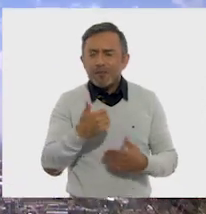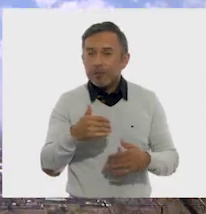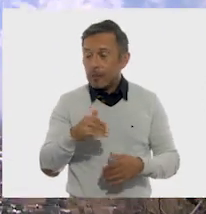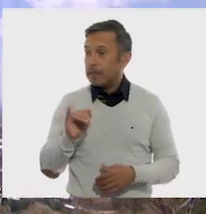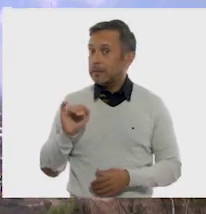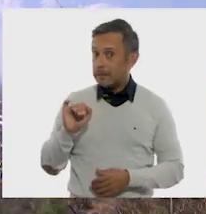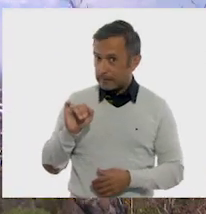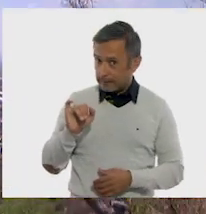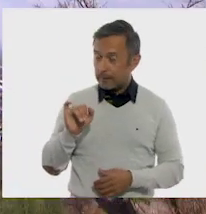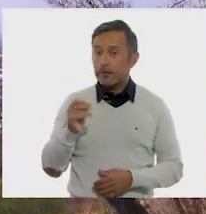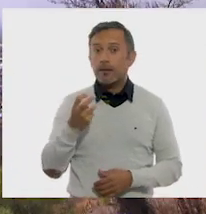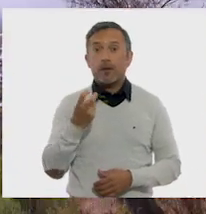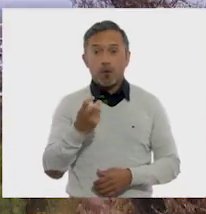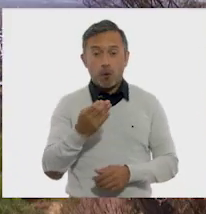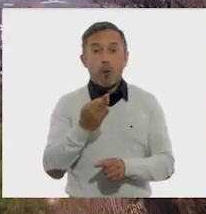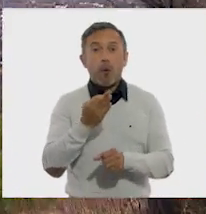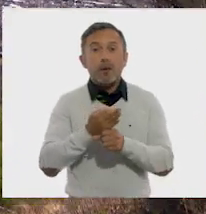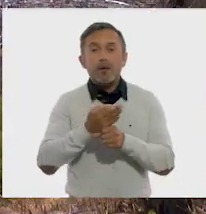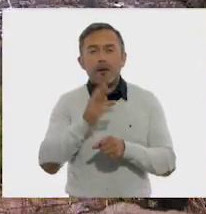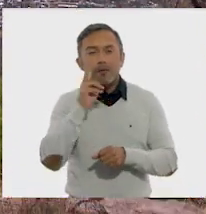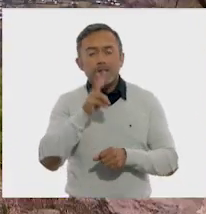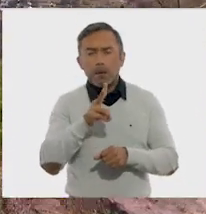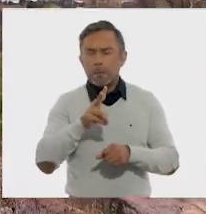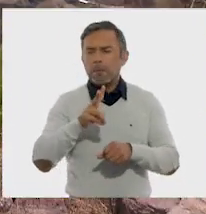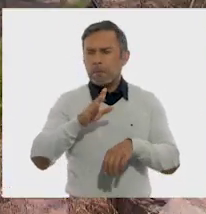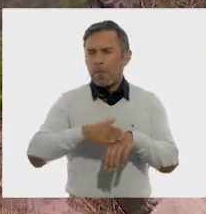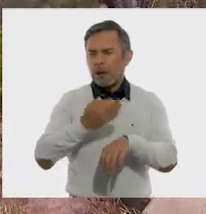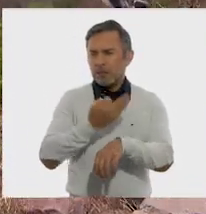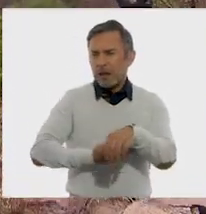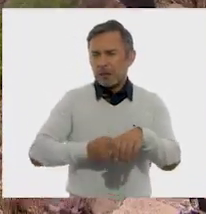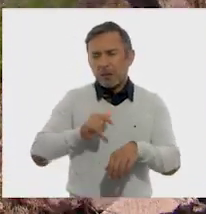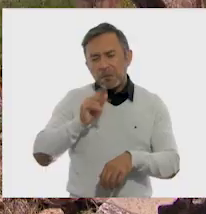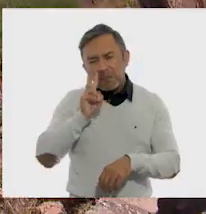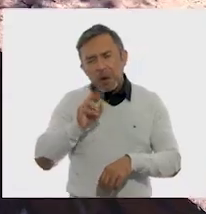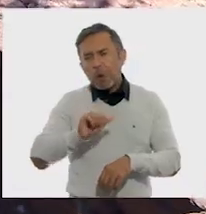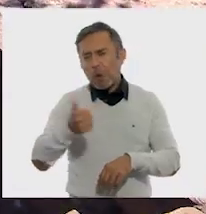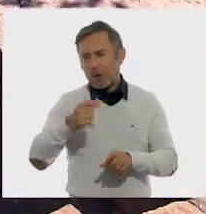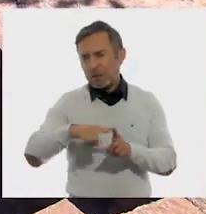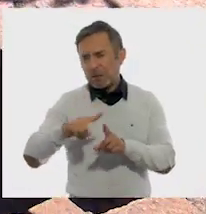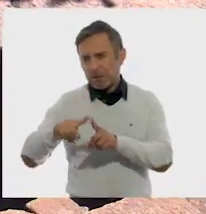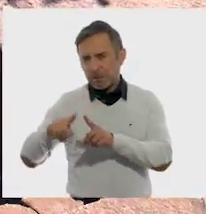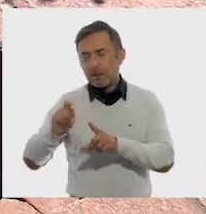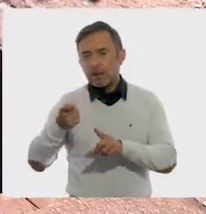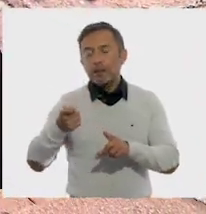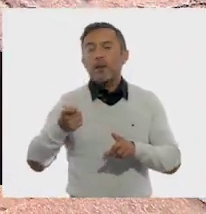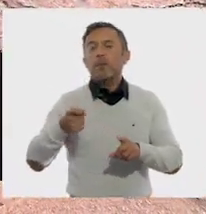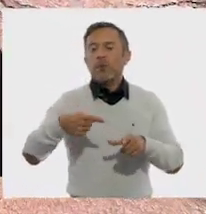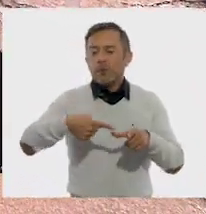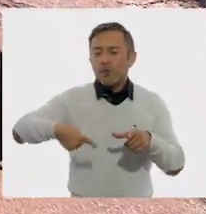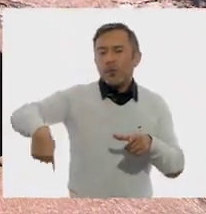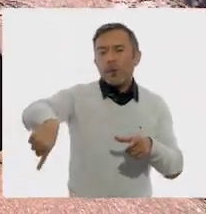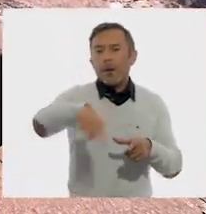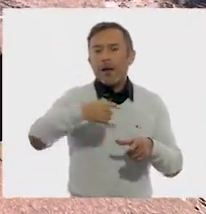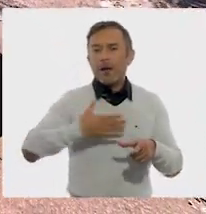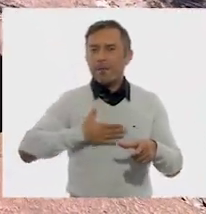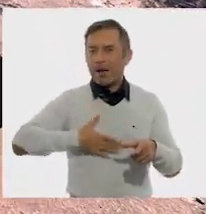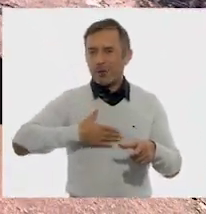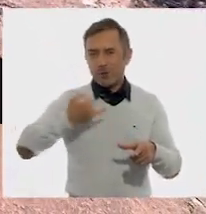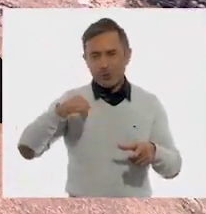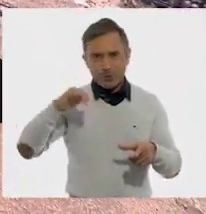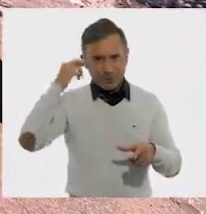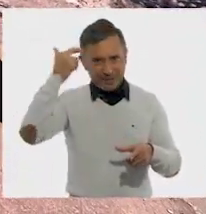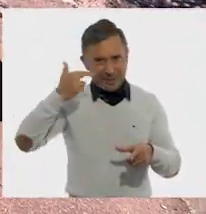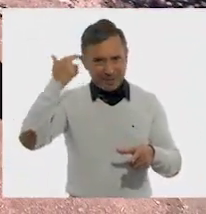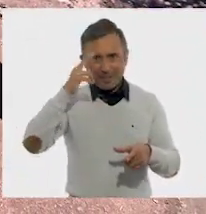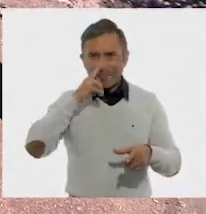hecho este es el principio de lo que vamos a ver. Tenemos más adelante una serie de pozas que son lo que se llama los baños de Nezahualcóyotl. Vamos a empezar viendo lo que es el baño